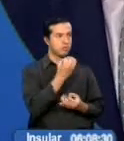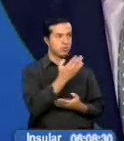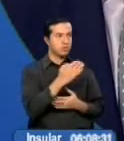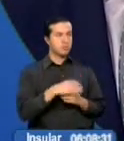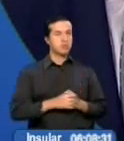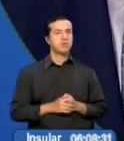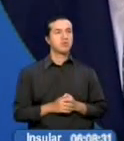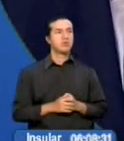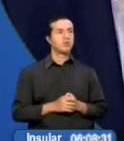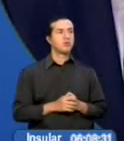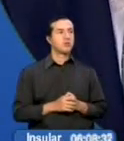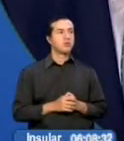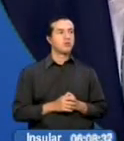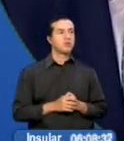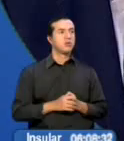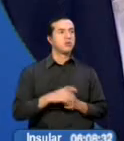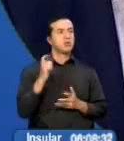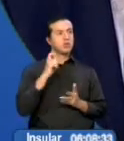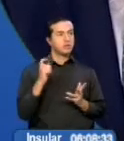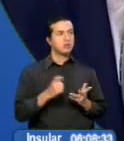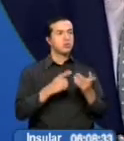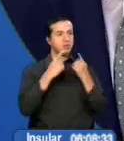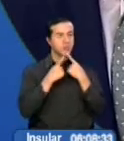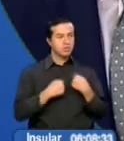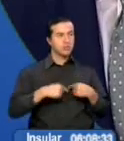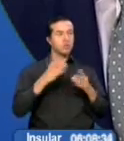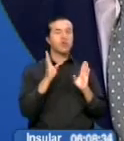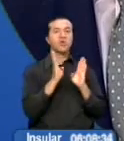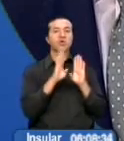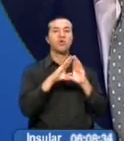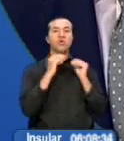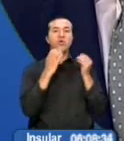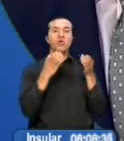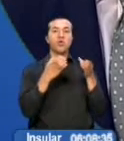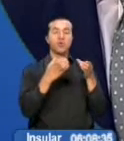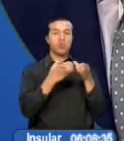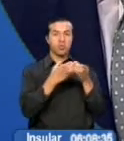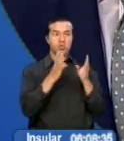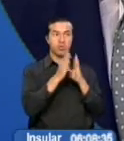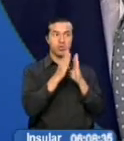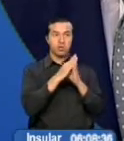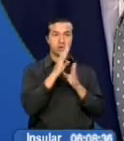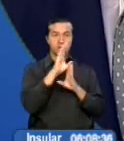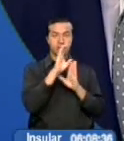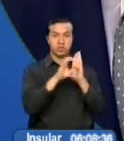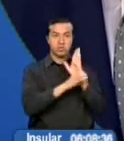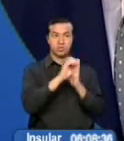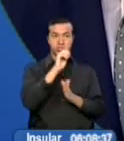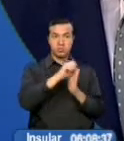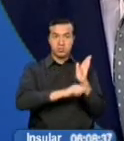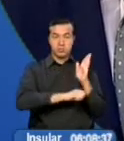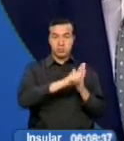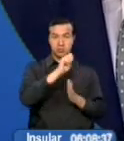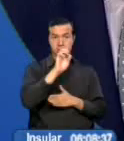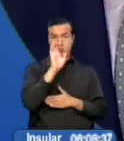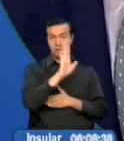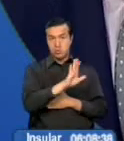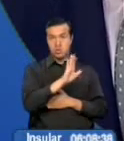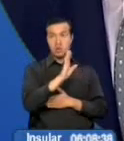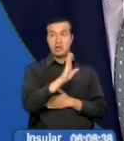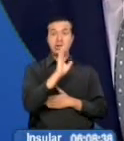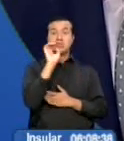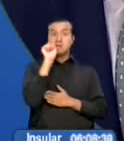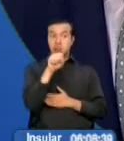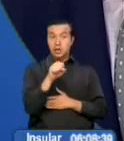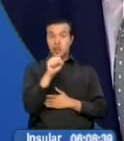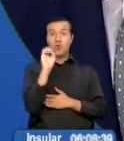Juan Fernando, es necesario el pronunciamiento de la Corte Constitucional a efecto de que dé vía